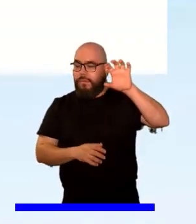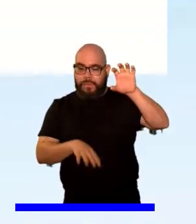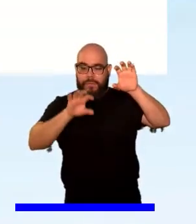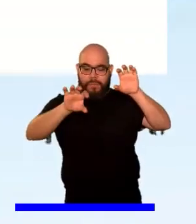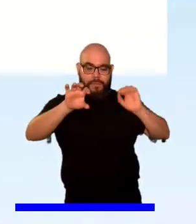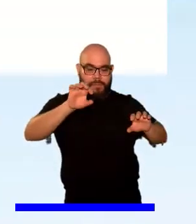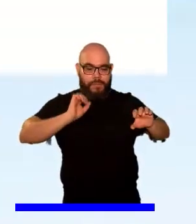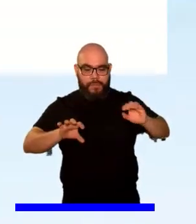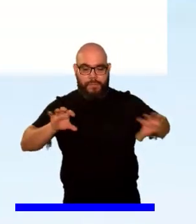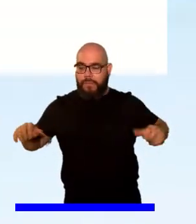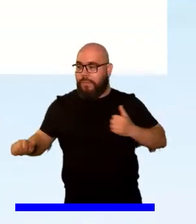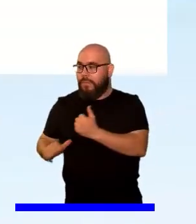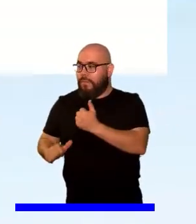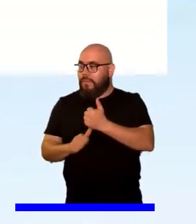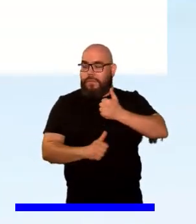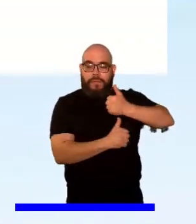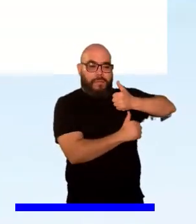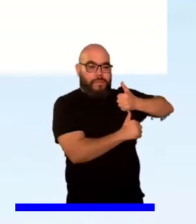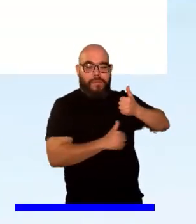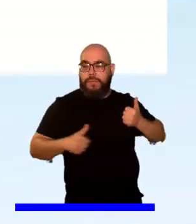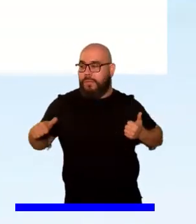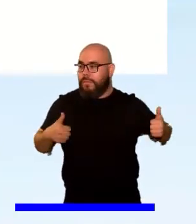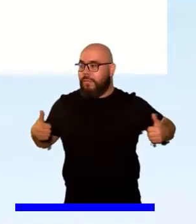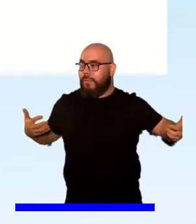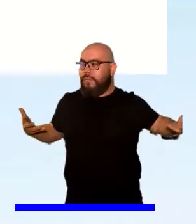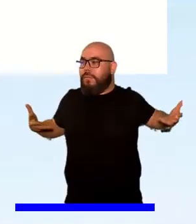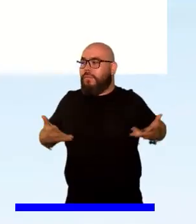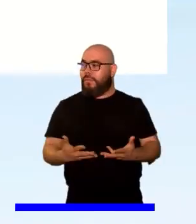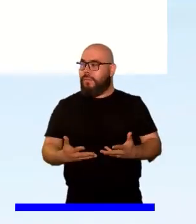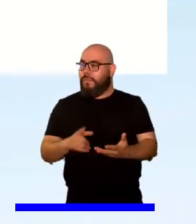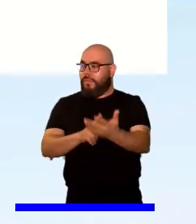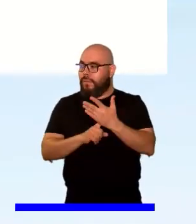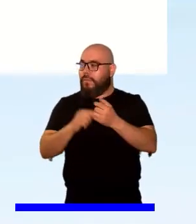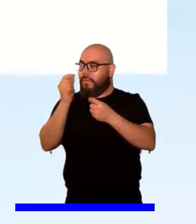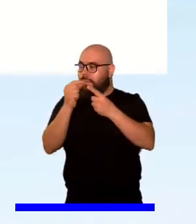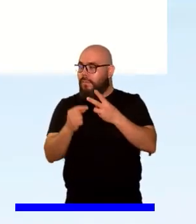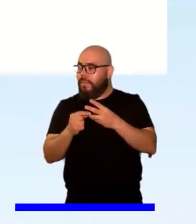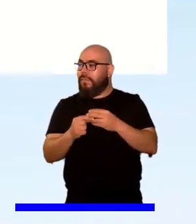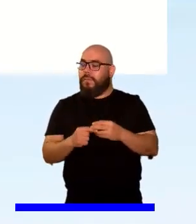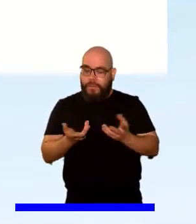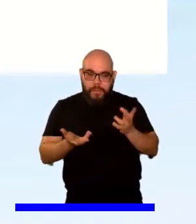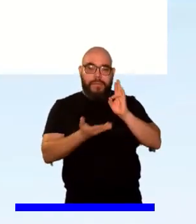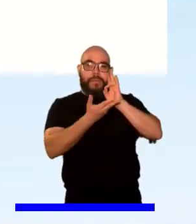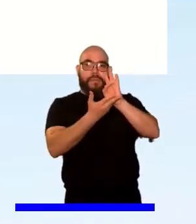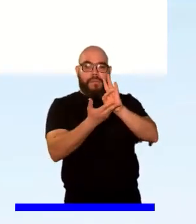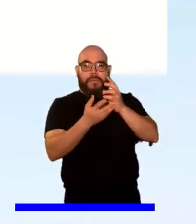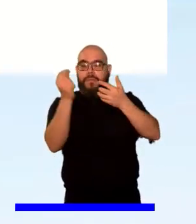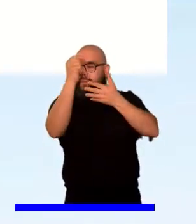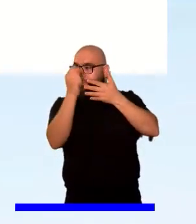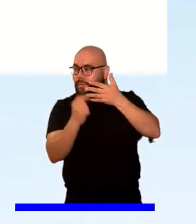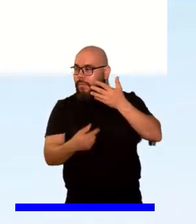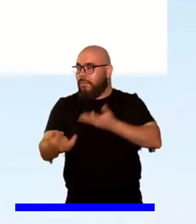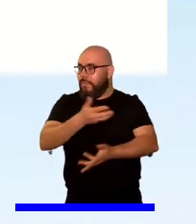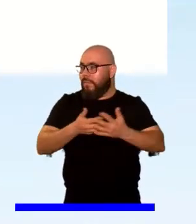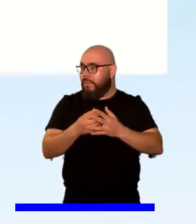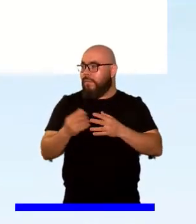especificar diferentes agentes, que ya no va a ser un solo modelo, sino que van a ser diferentes modelos especialistas que van a interactuar entre ellos